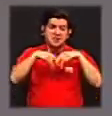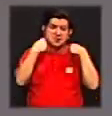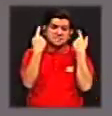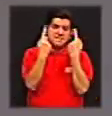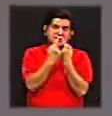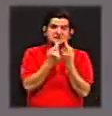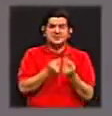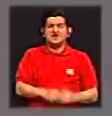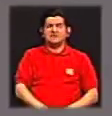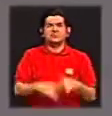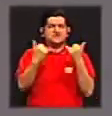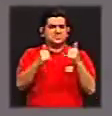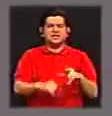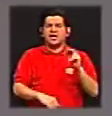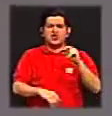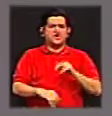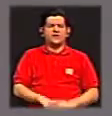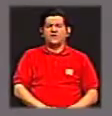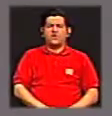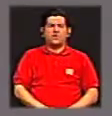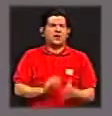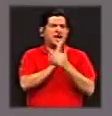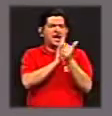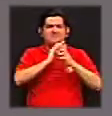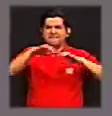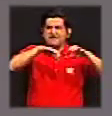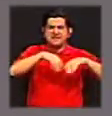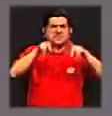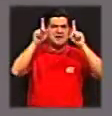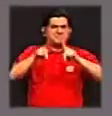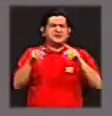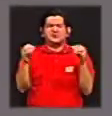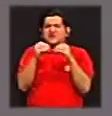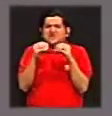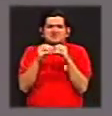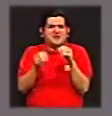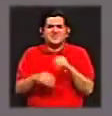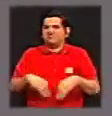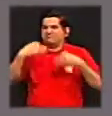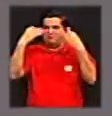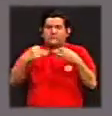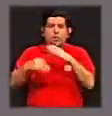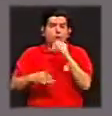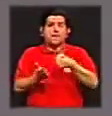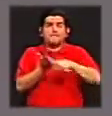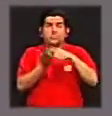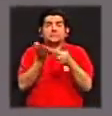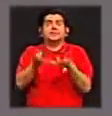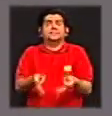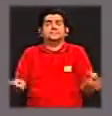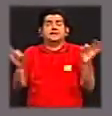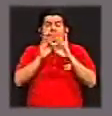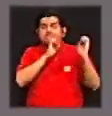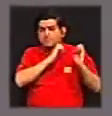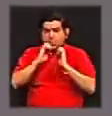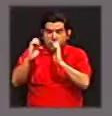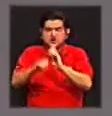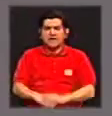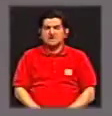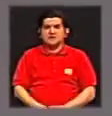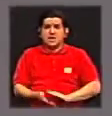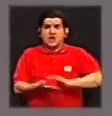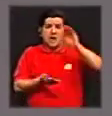pierden su capacidad de movilización, hay cada vez más votantes indecisos, votantes estratégicos, aumenta el